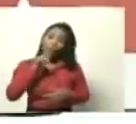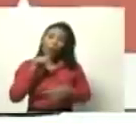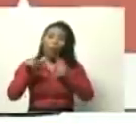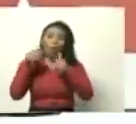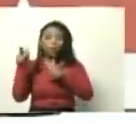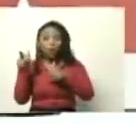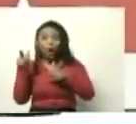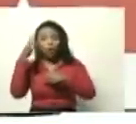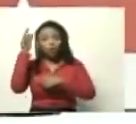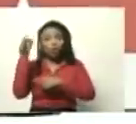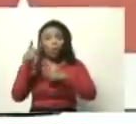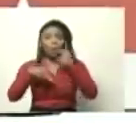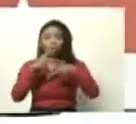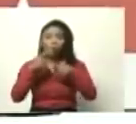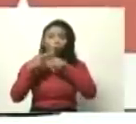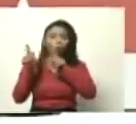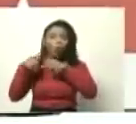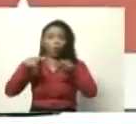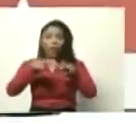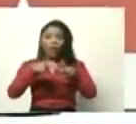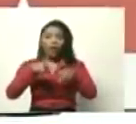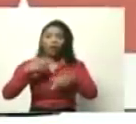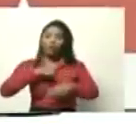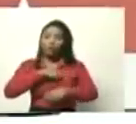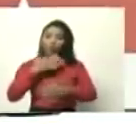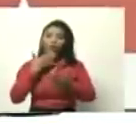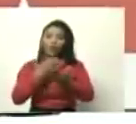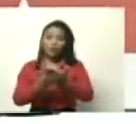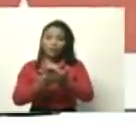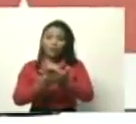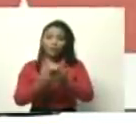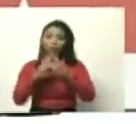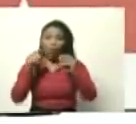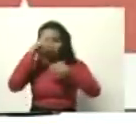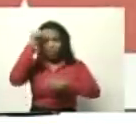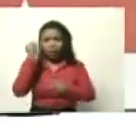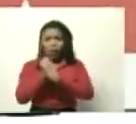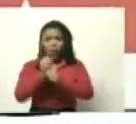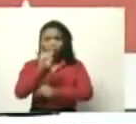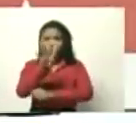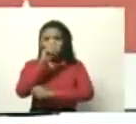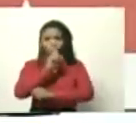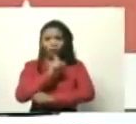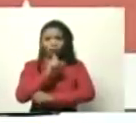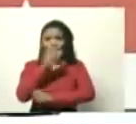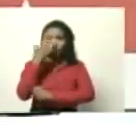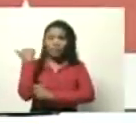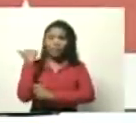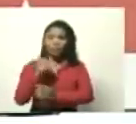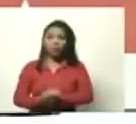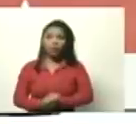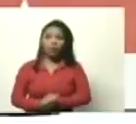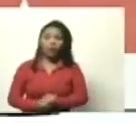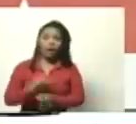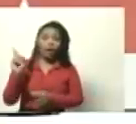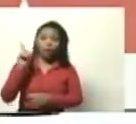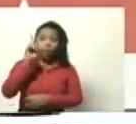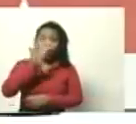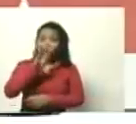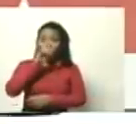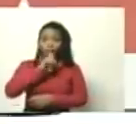Consejo Político, otros fueron a otros destinos. Nosotros le agradecemos todo el trabajo en los 4 años pasados. Estos